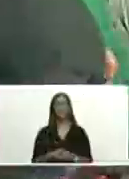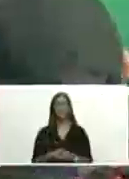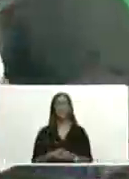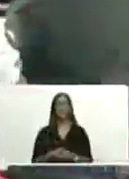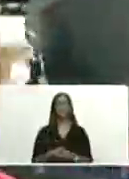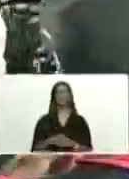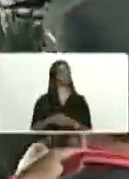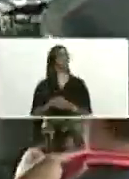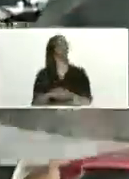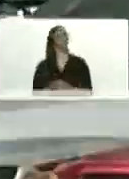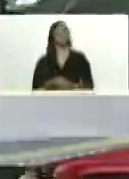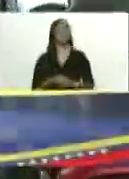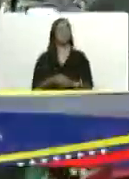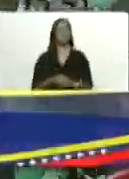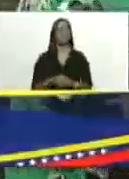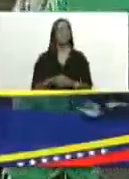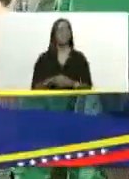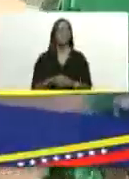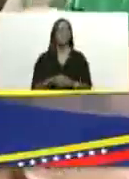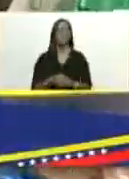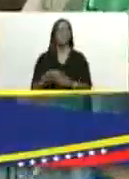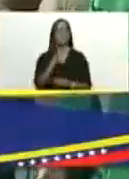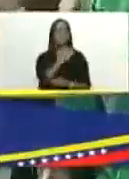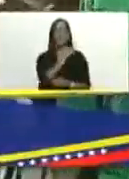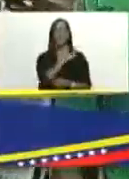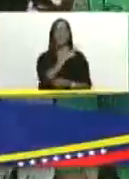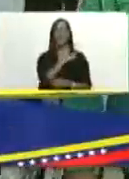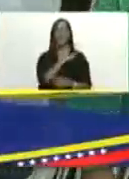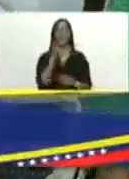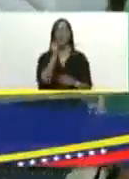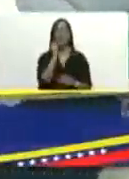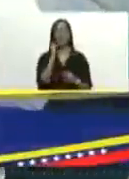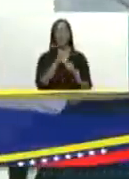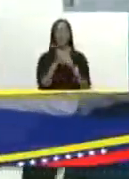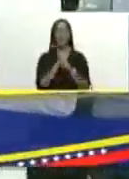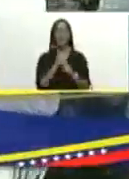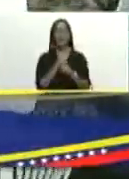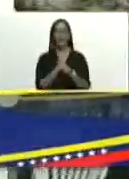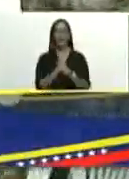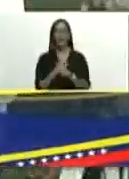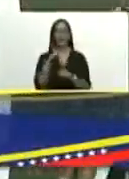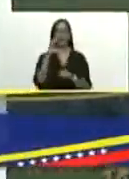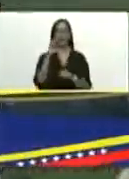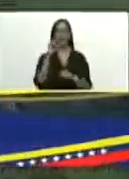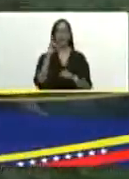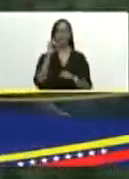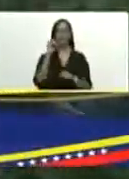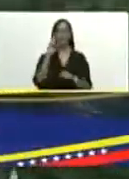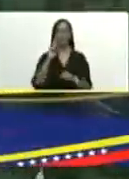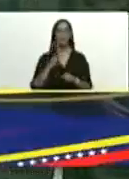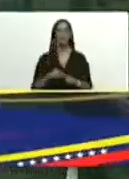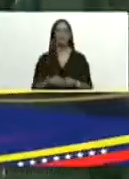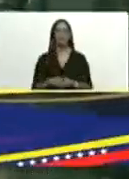jefe de la juventud Obrera de sidor